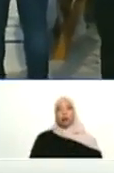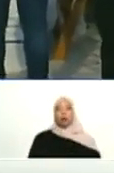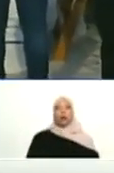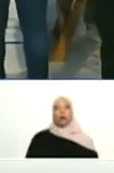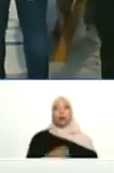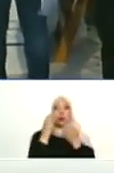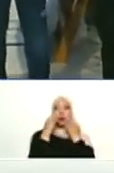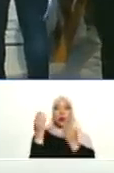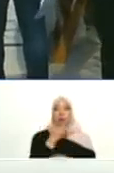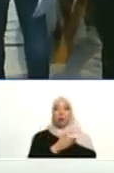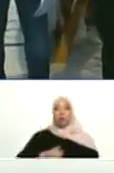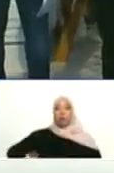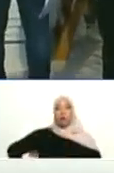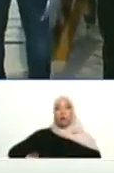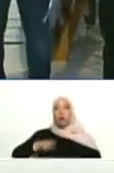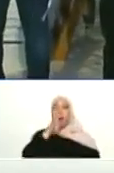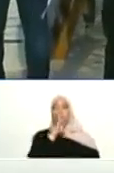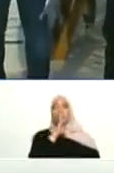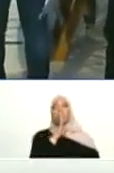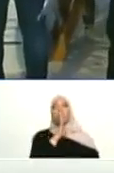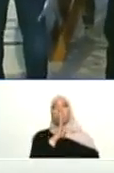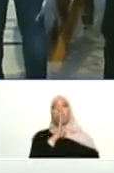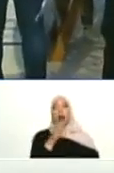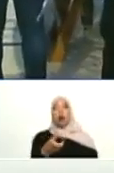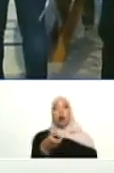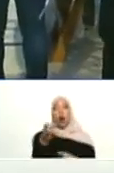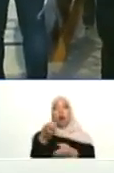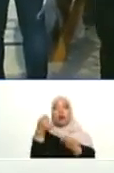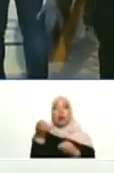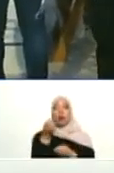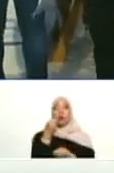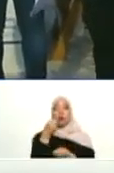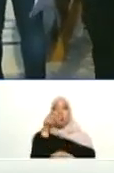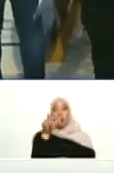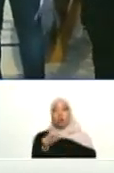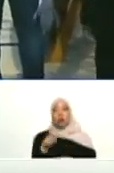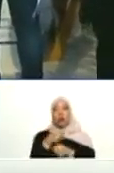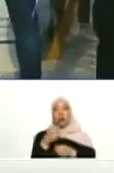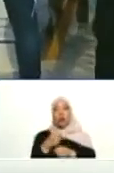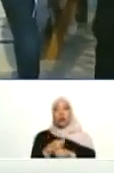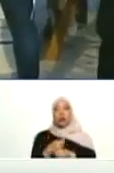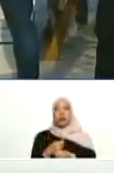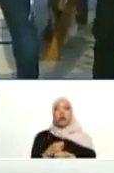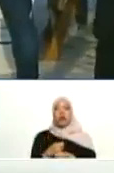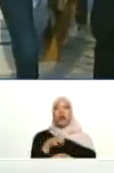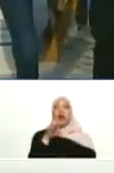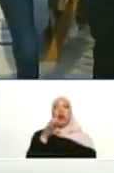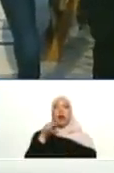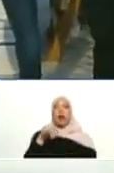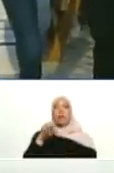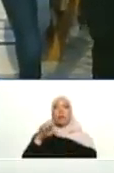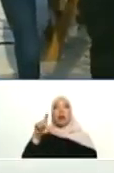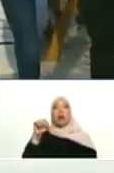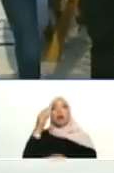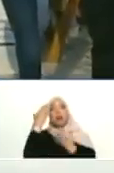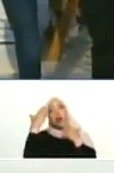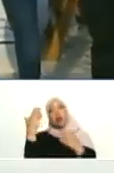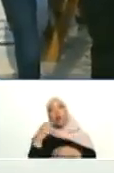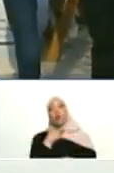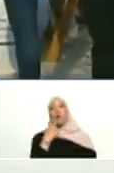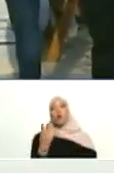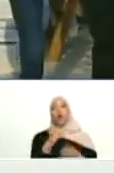Berríos, presidente del Banco del Tesoro. Está Emily Leyet, Emily, saludo, vocera